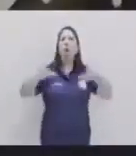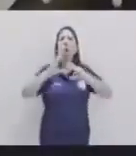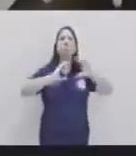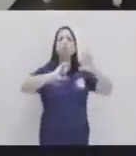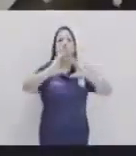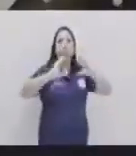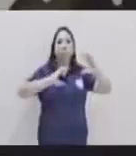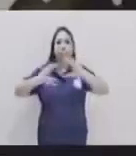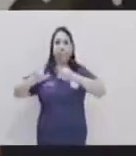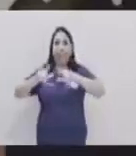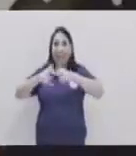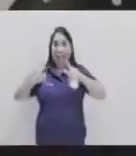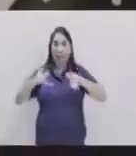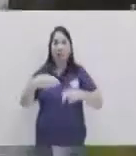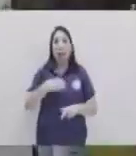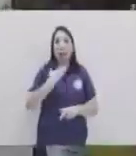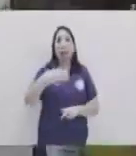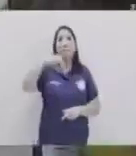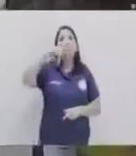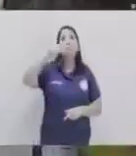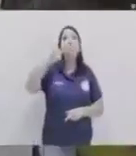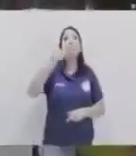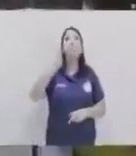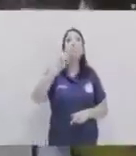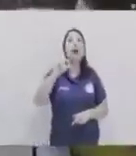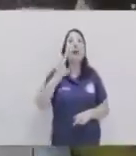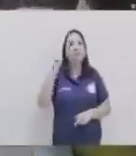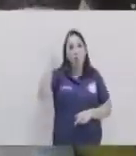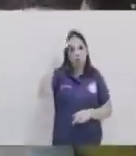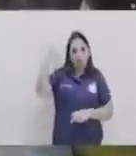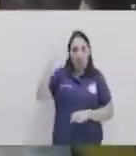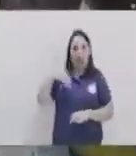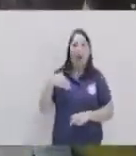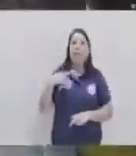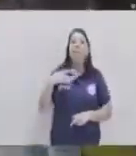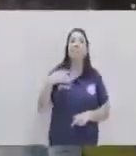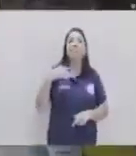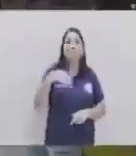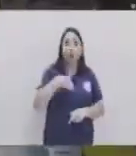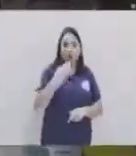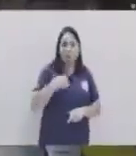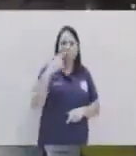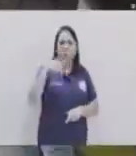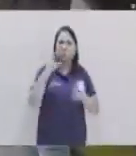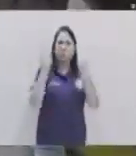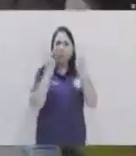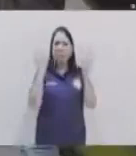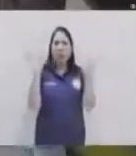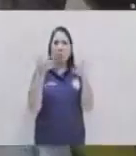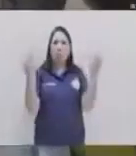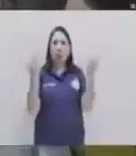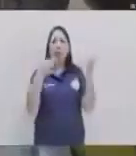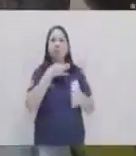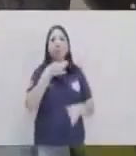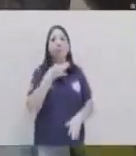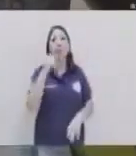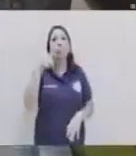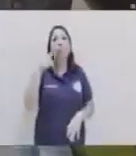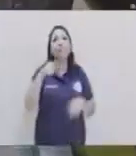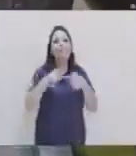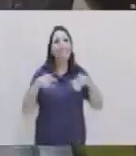acompaña el profesor Pablo Salvatierra. Profe, un placer tenerlo por acá. ¿Qué tema vamos a abordar hoy? Mucho gusto, bienvenidos a este segmento.